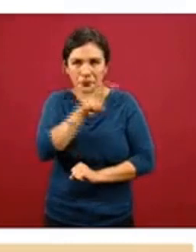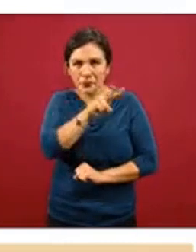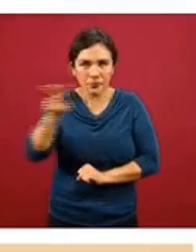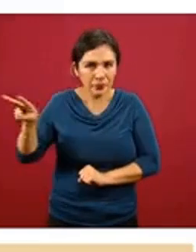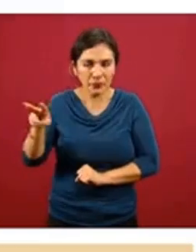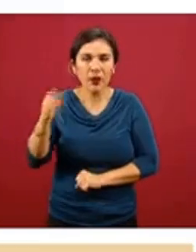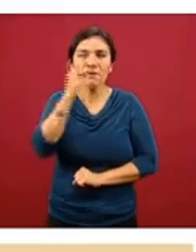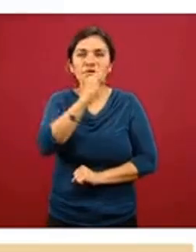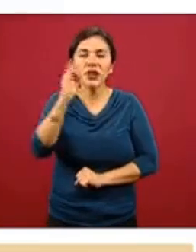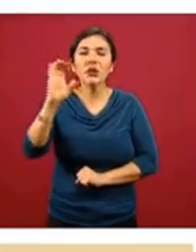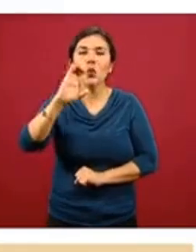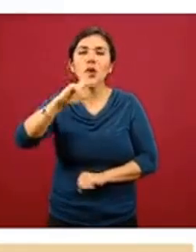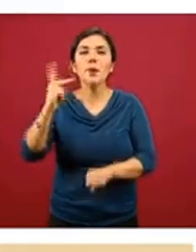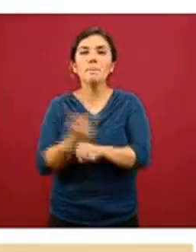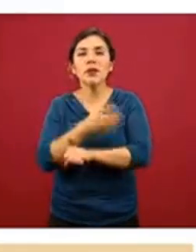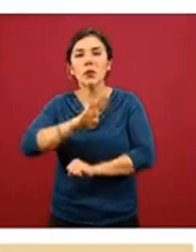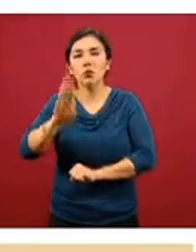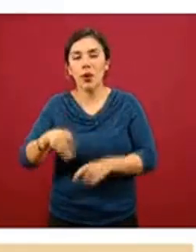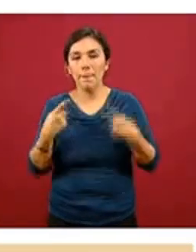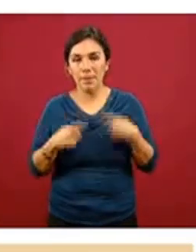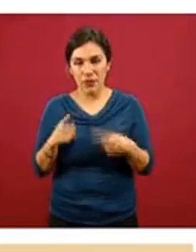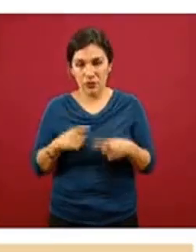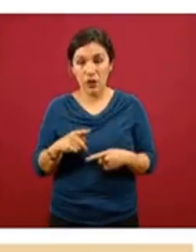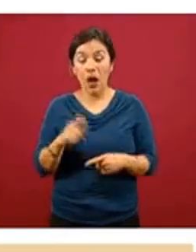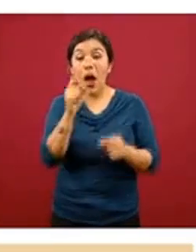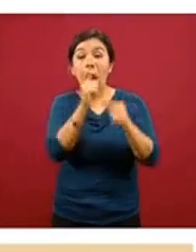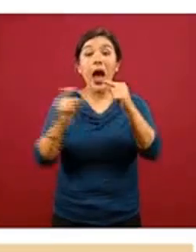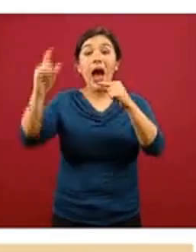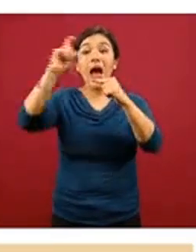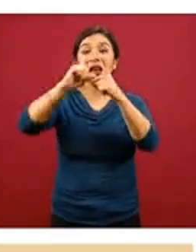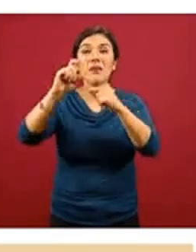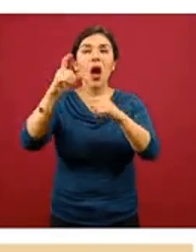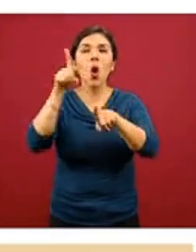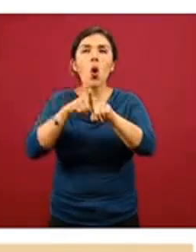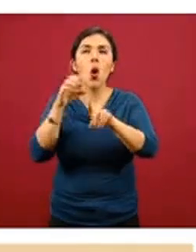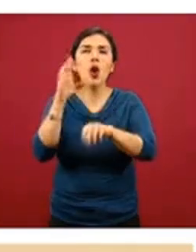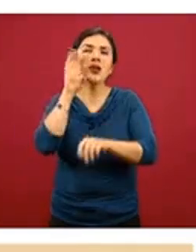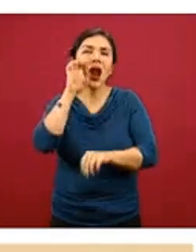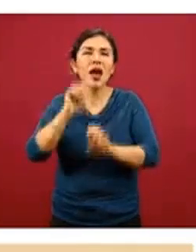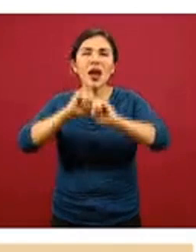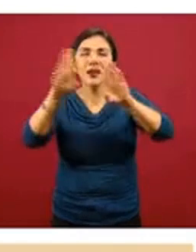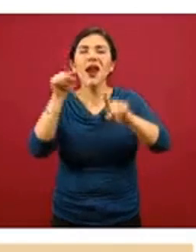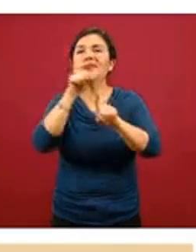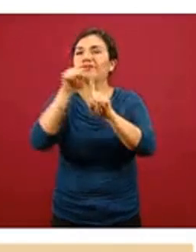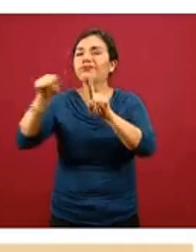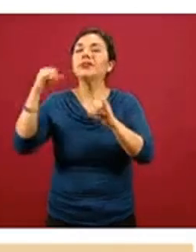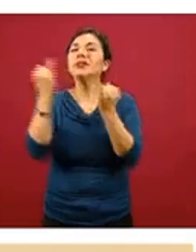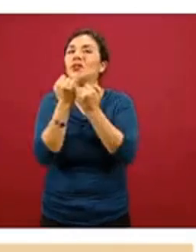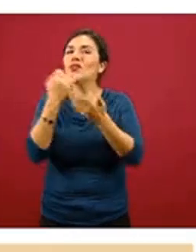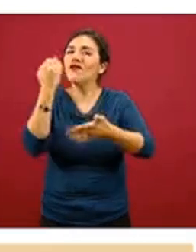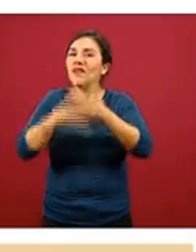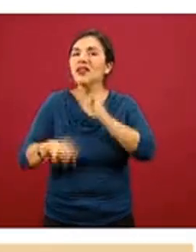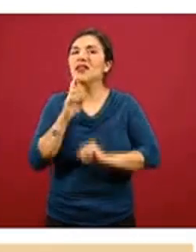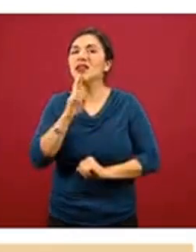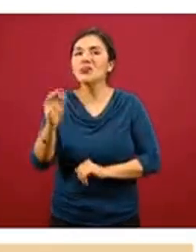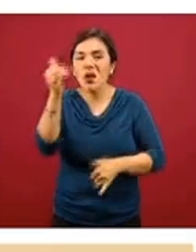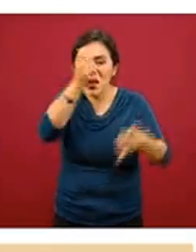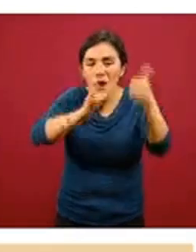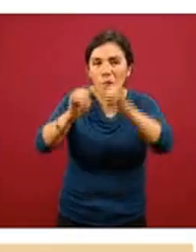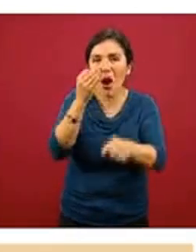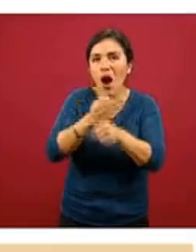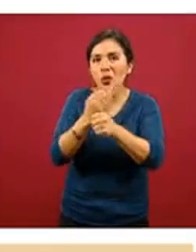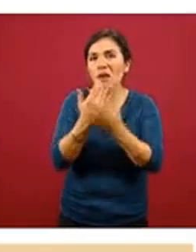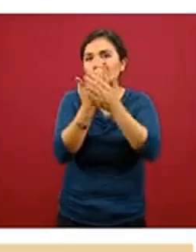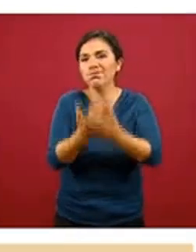por fecha de ocurrencia. En la parte superior de las barras azules podemos ver aquellas que están también esperando un resultado de